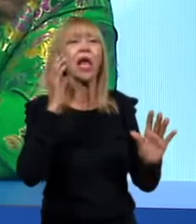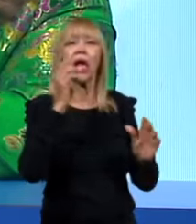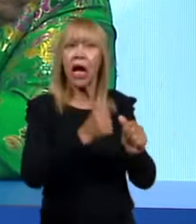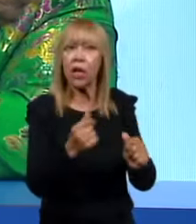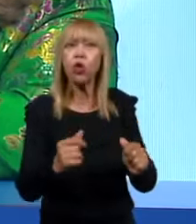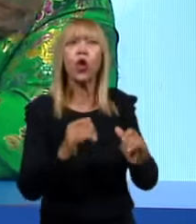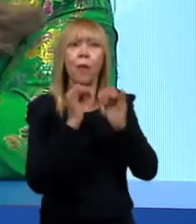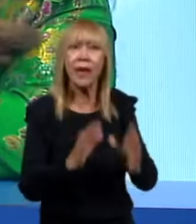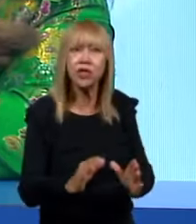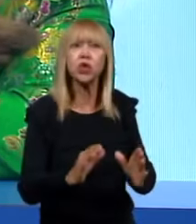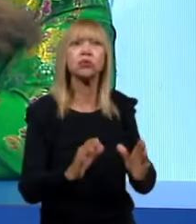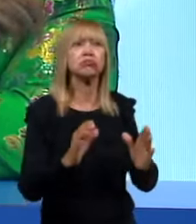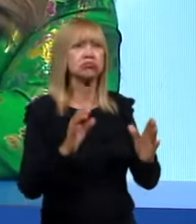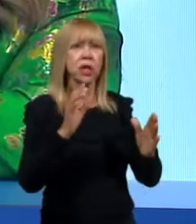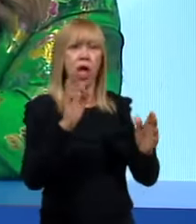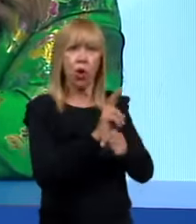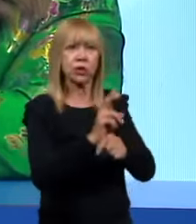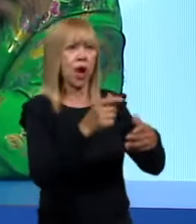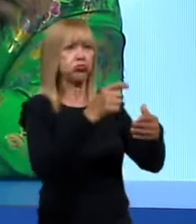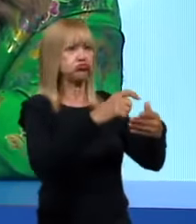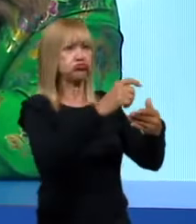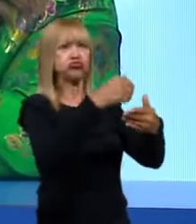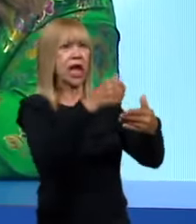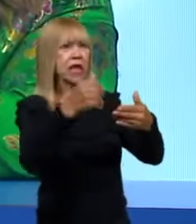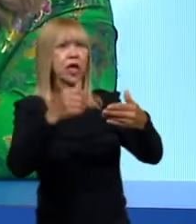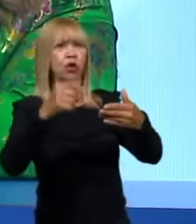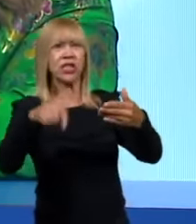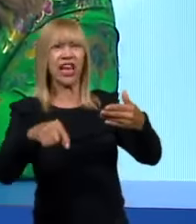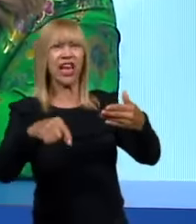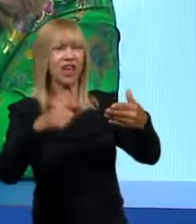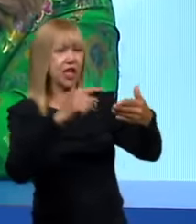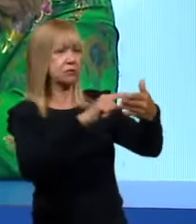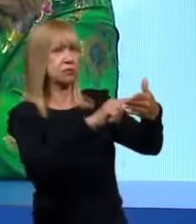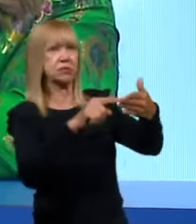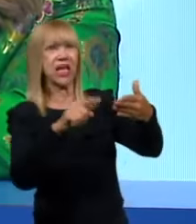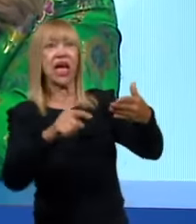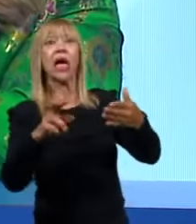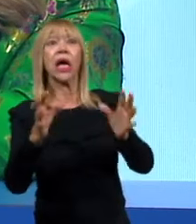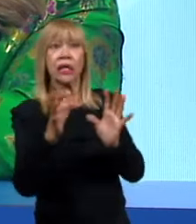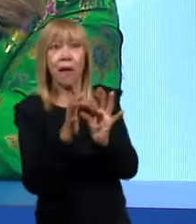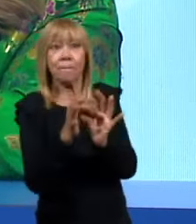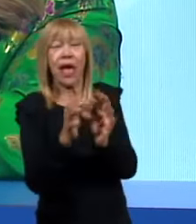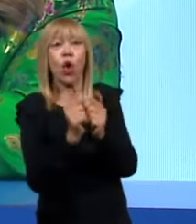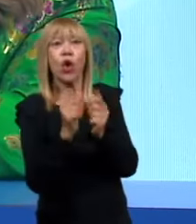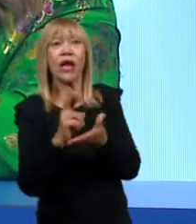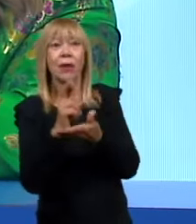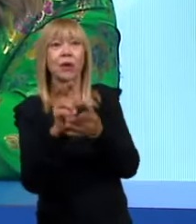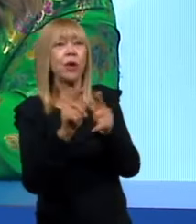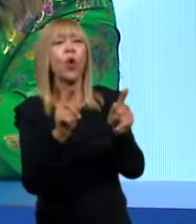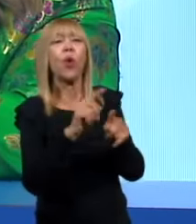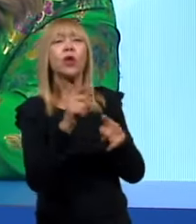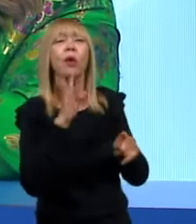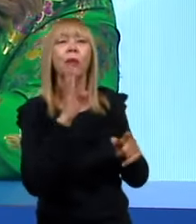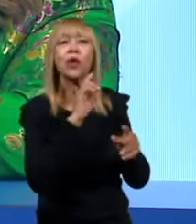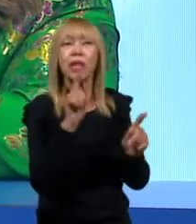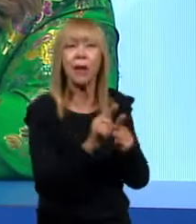Hoy utilizan un tarjetero, ¿verdad? Así que tiene que venir amarrada de la rehabilitación. Pero cuando hablamos también